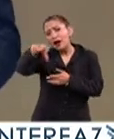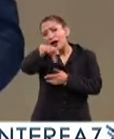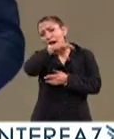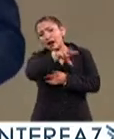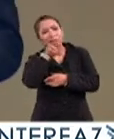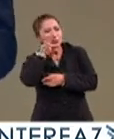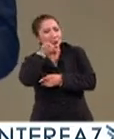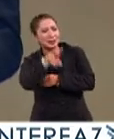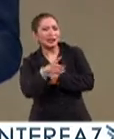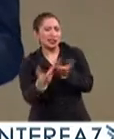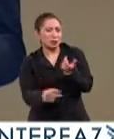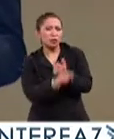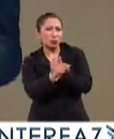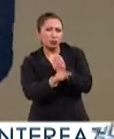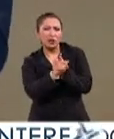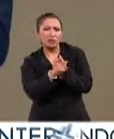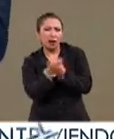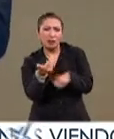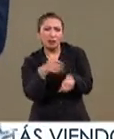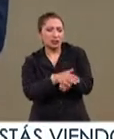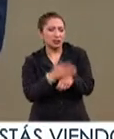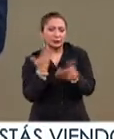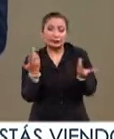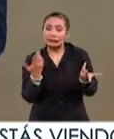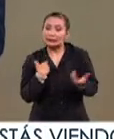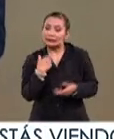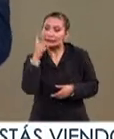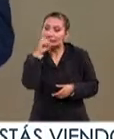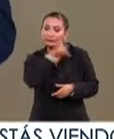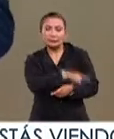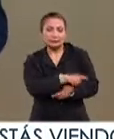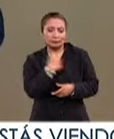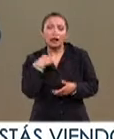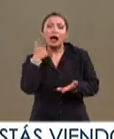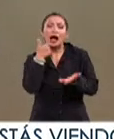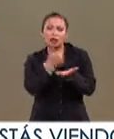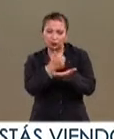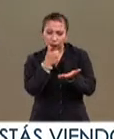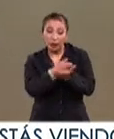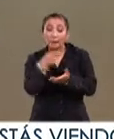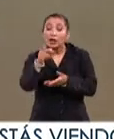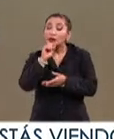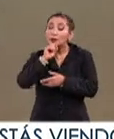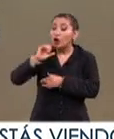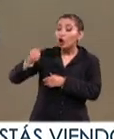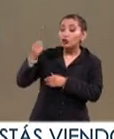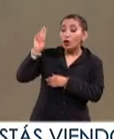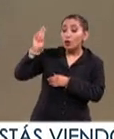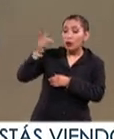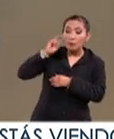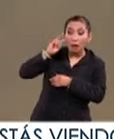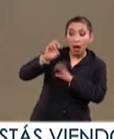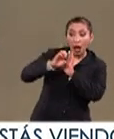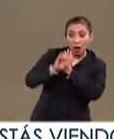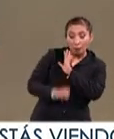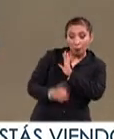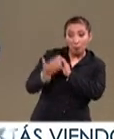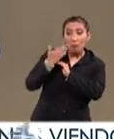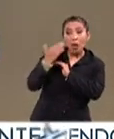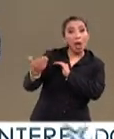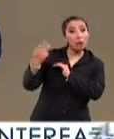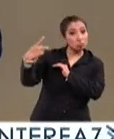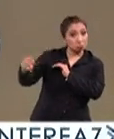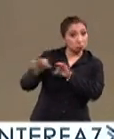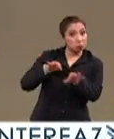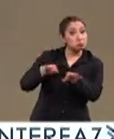están en problemas administrativos, sino también apoyar a las universidades que ponen el ejemplo de una